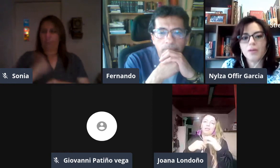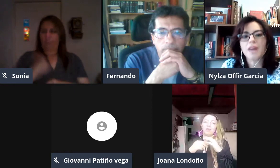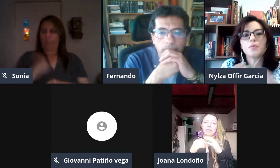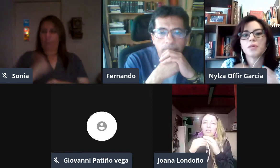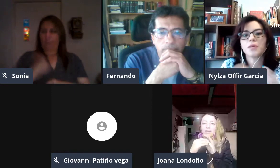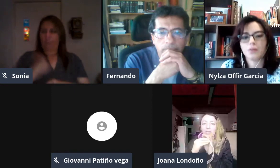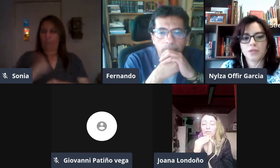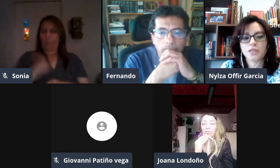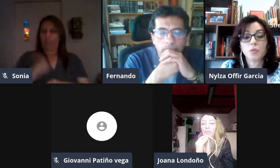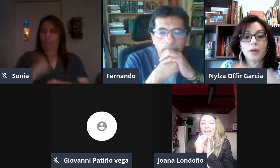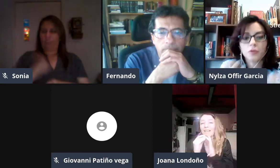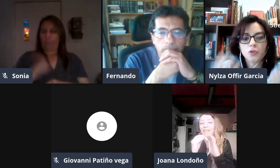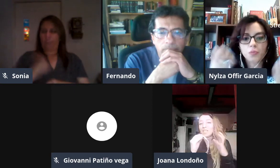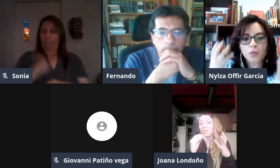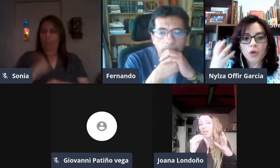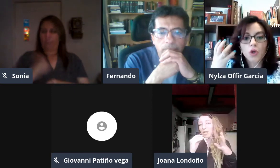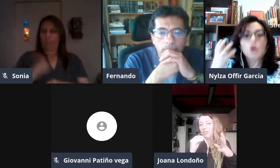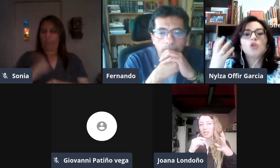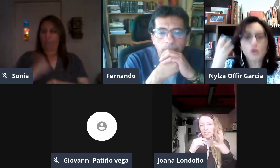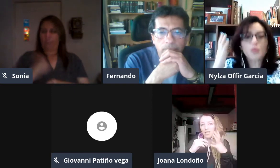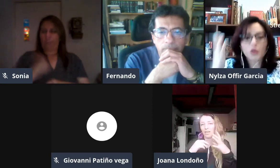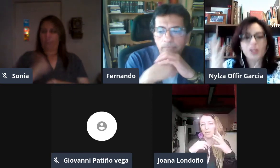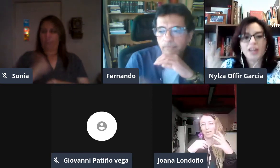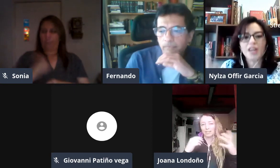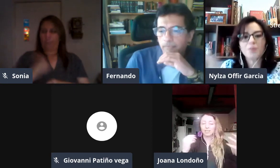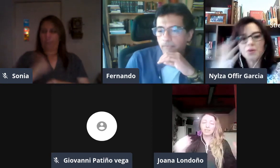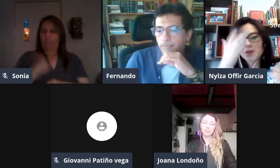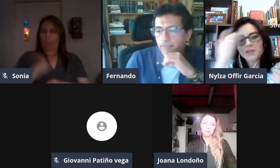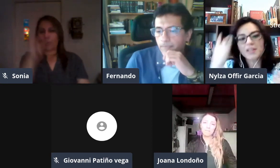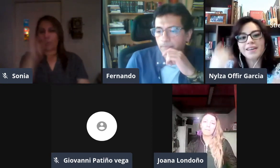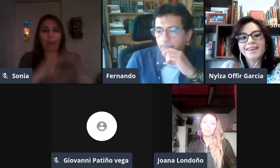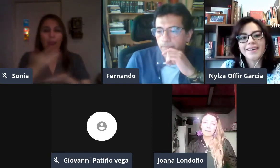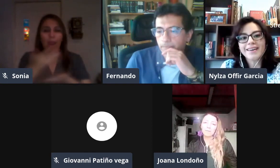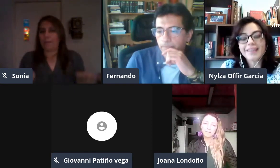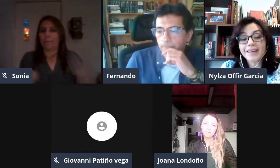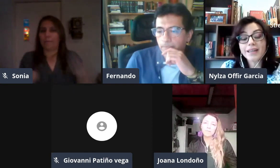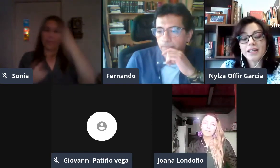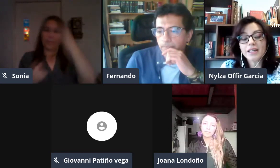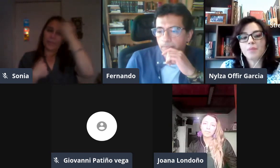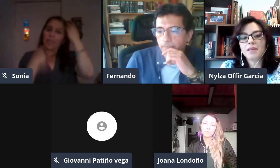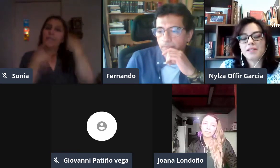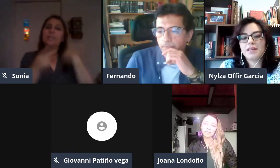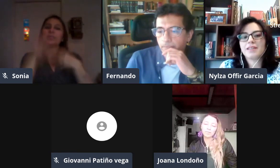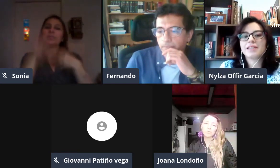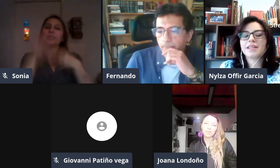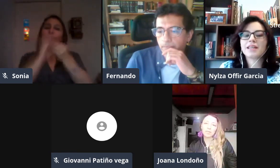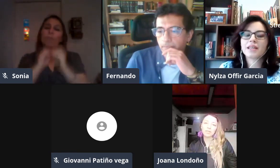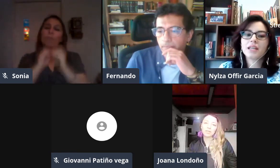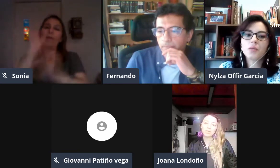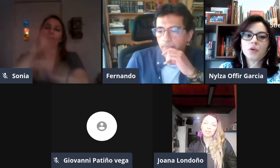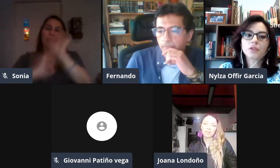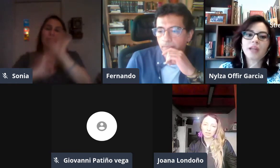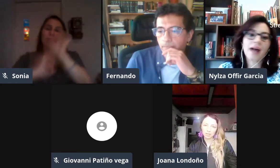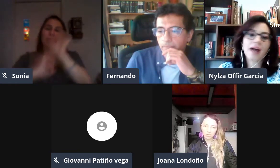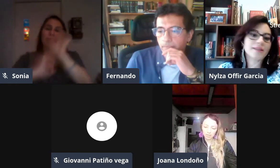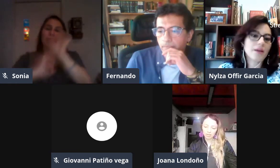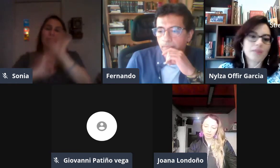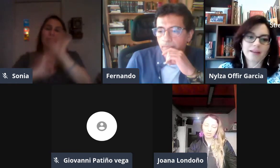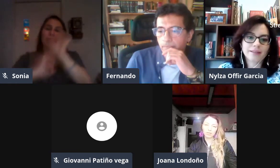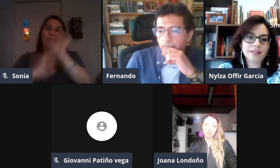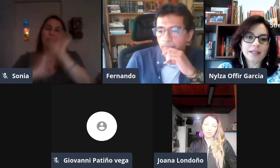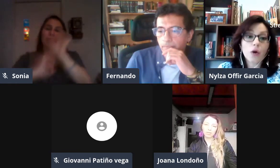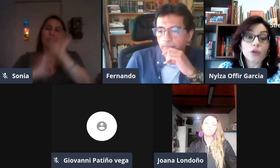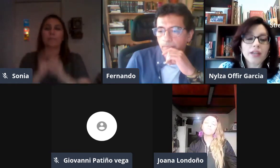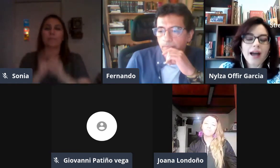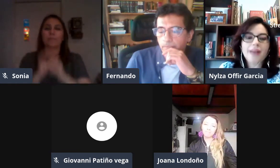donde se puede hablar porque es un mecanismo de defensa de más y ese es el libro que hace